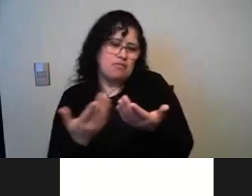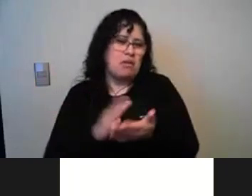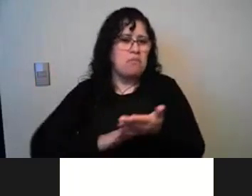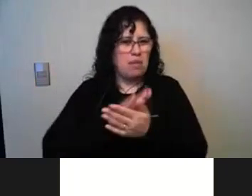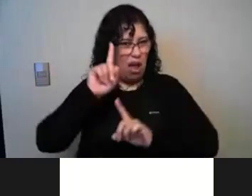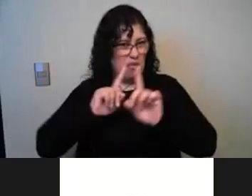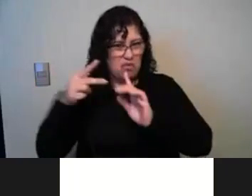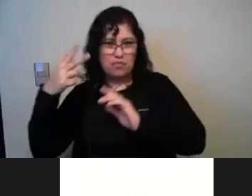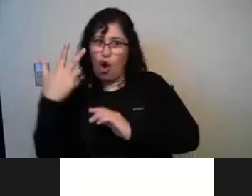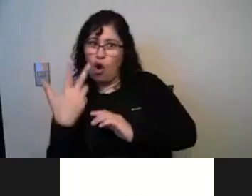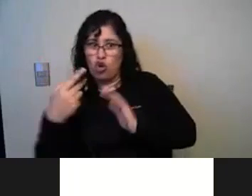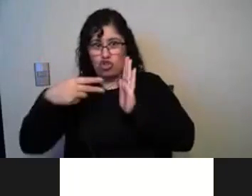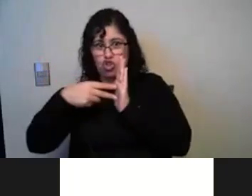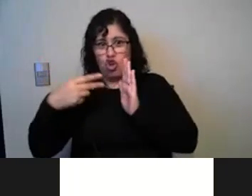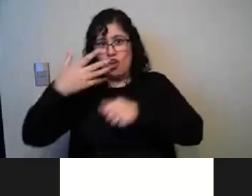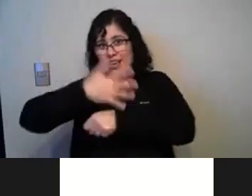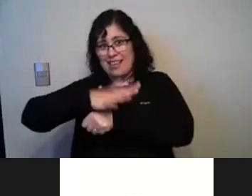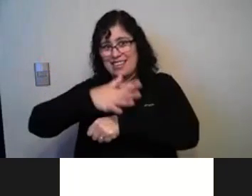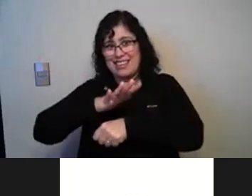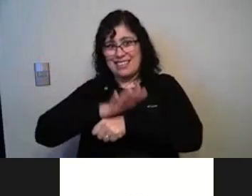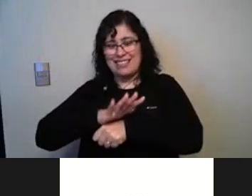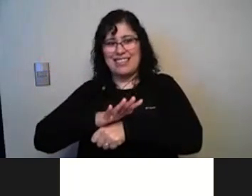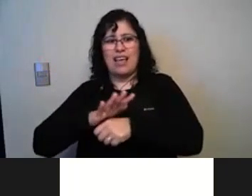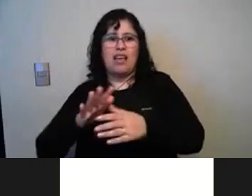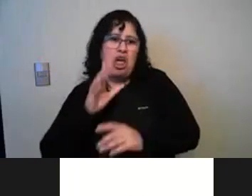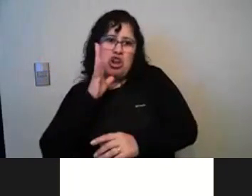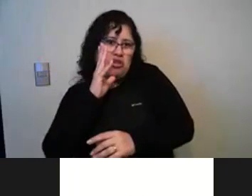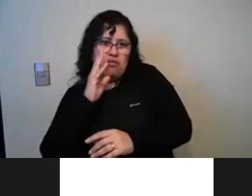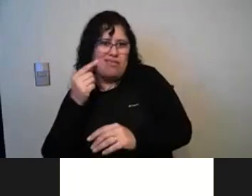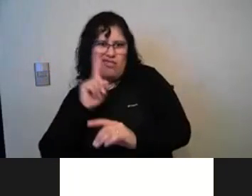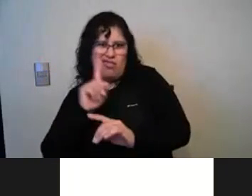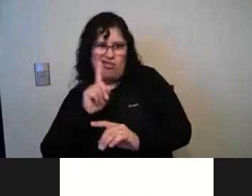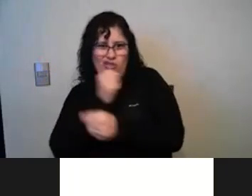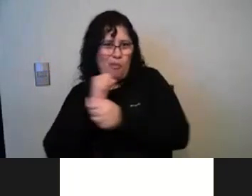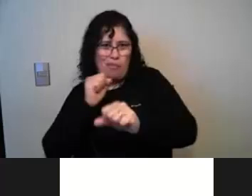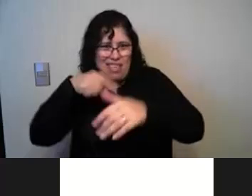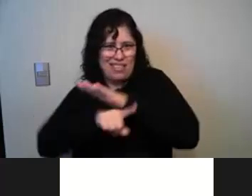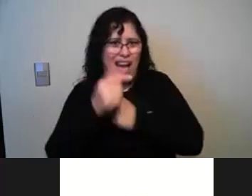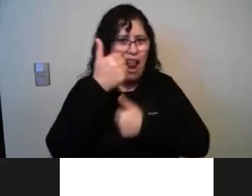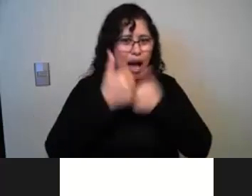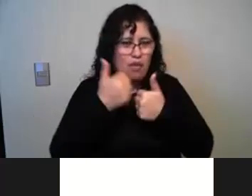empezar 20 minutos después de las 8:15.